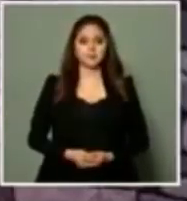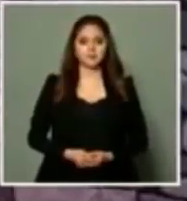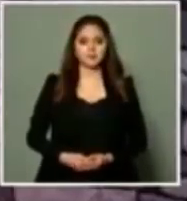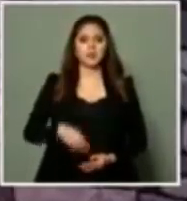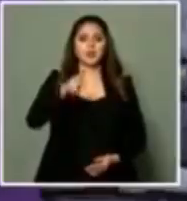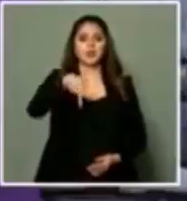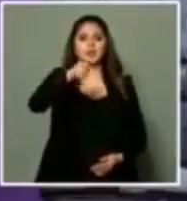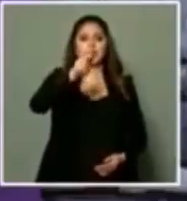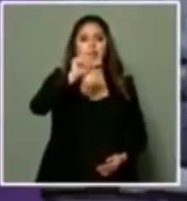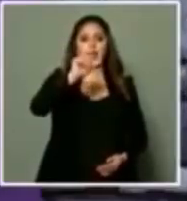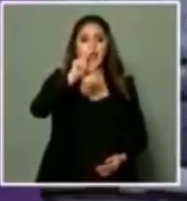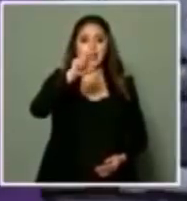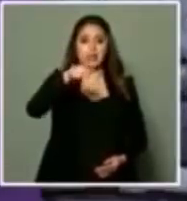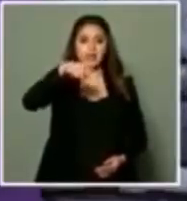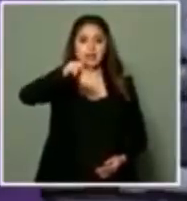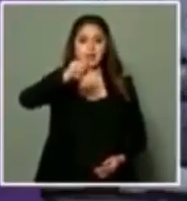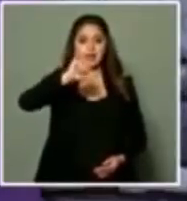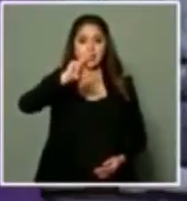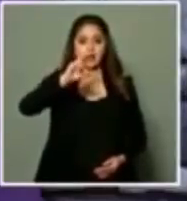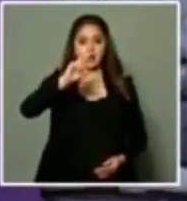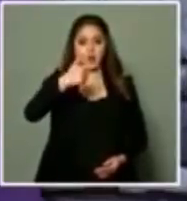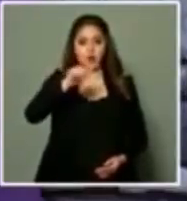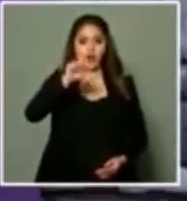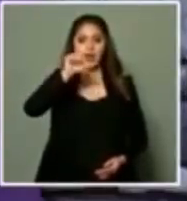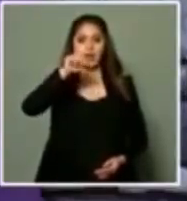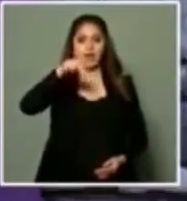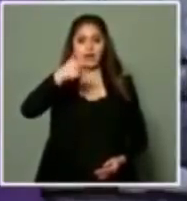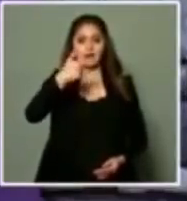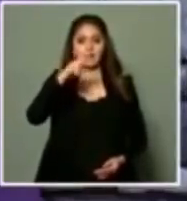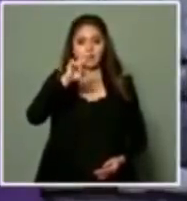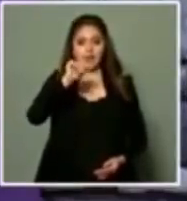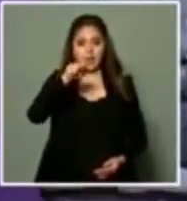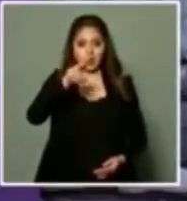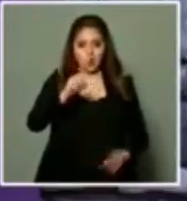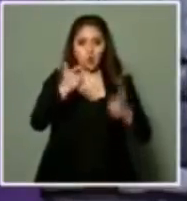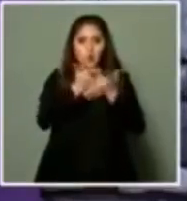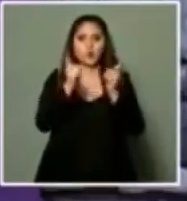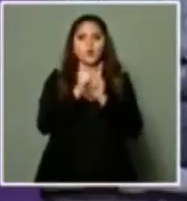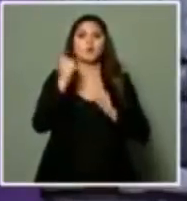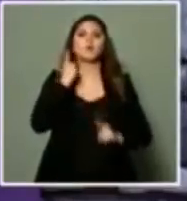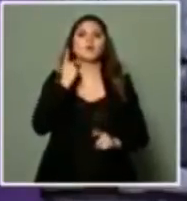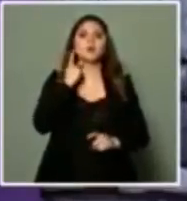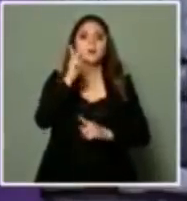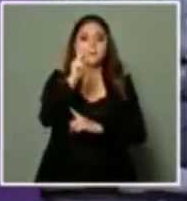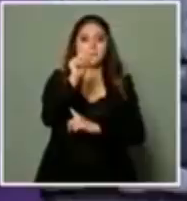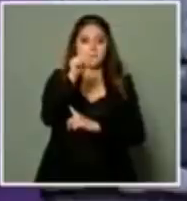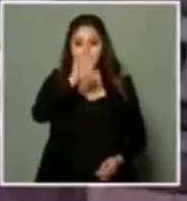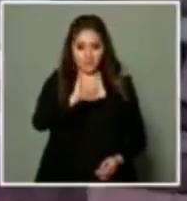casa, Karen Quiroga Anguiano, candidata de la coalición por la Ciudad de México al frente.